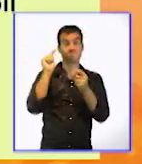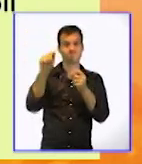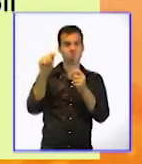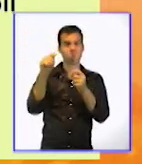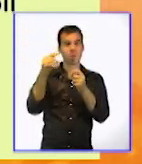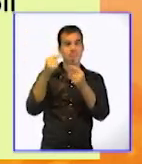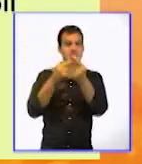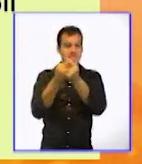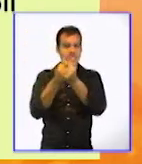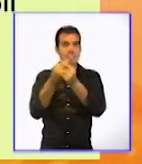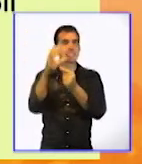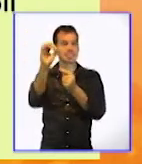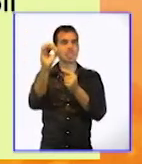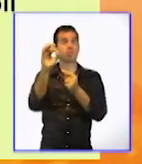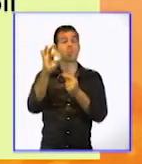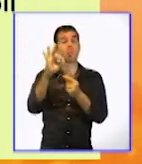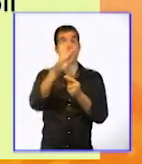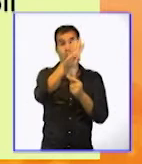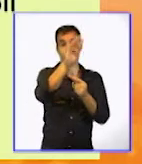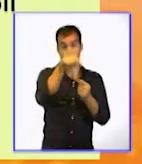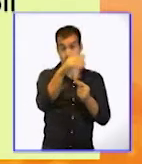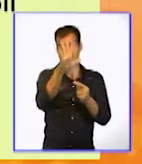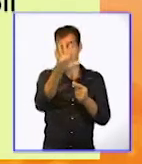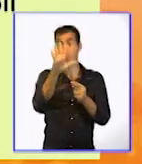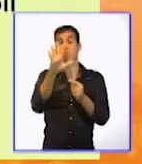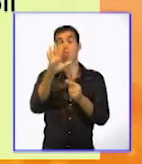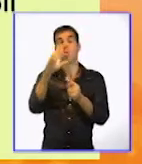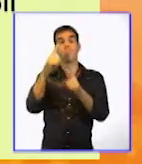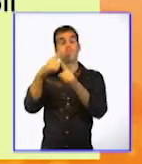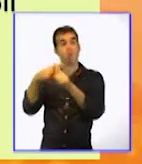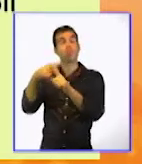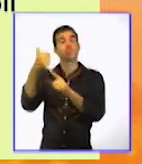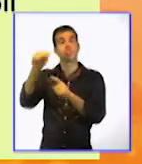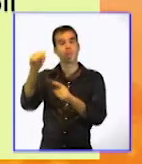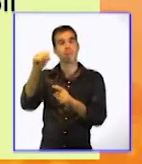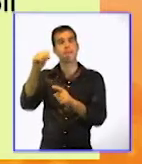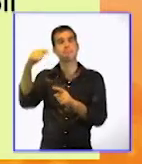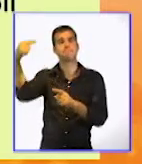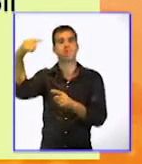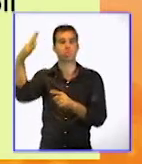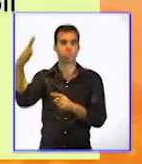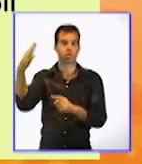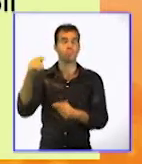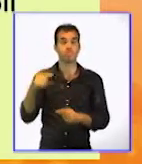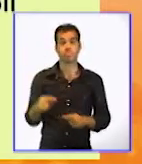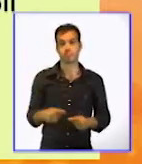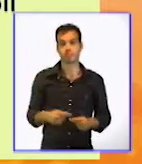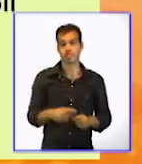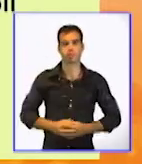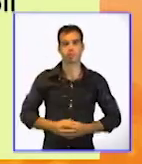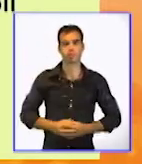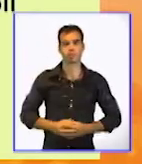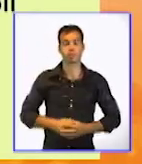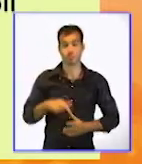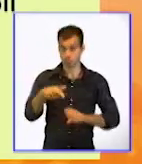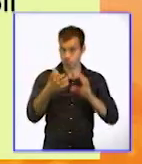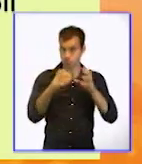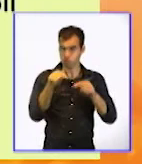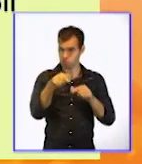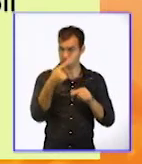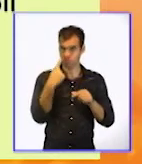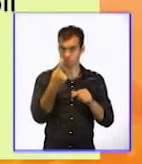sería 4,5 por 10 a la menos 4. Entonces, de esta forma sería el electrólito